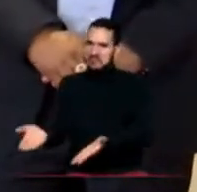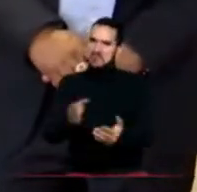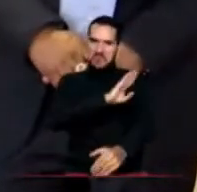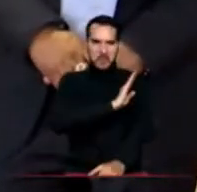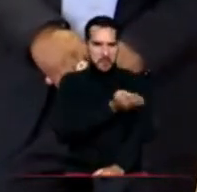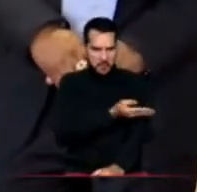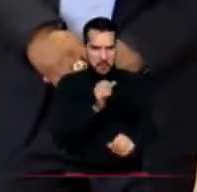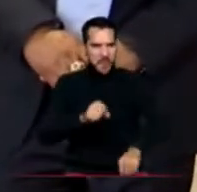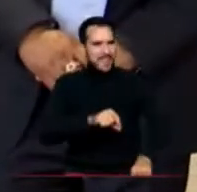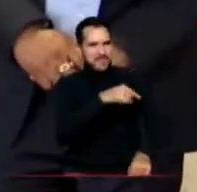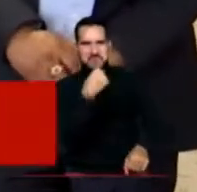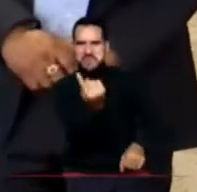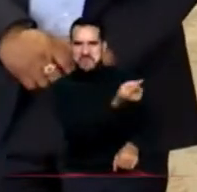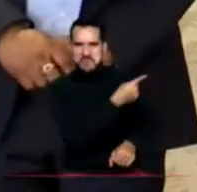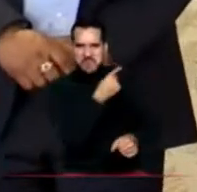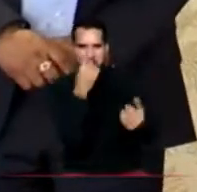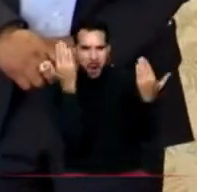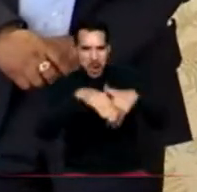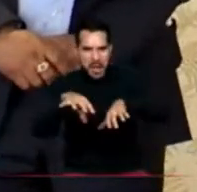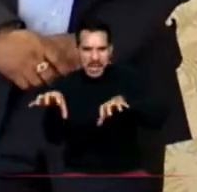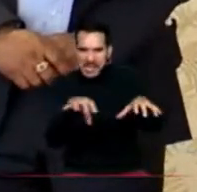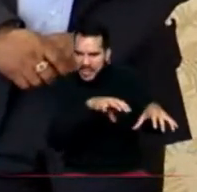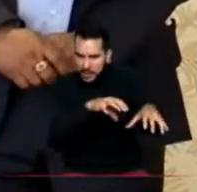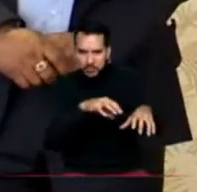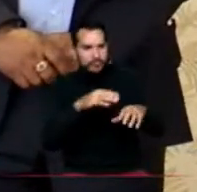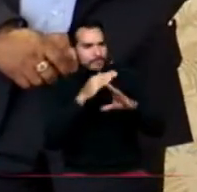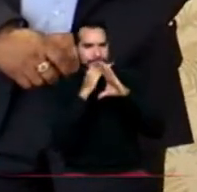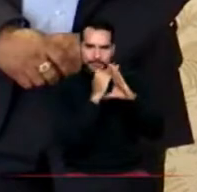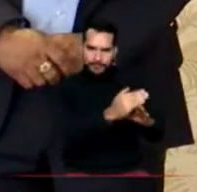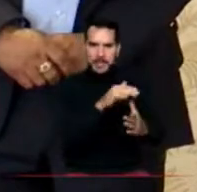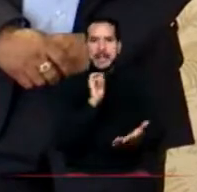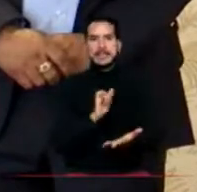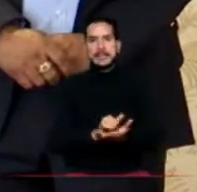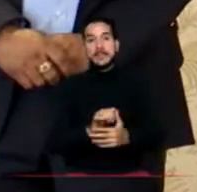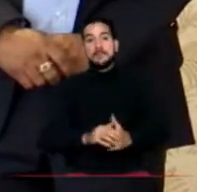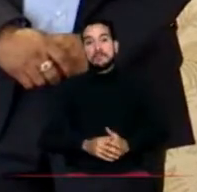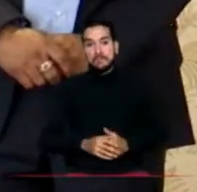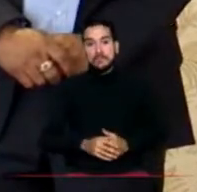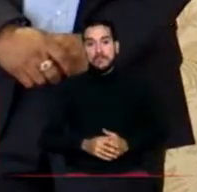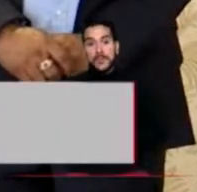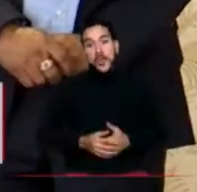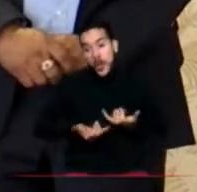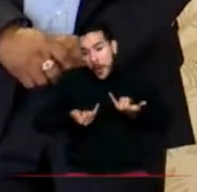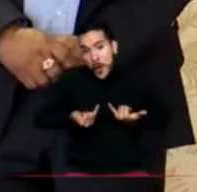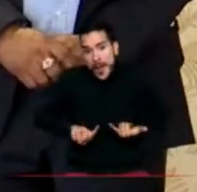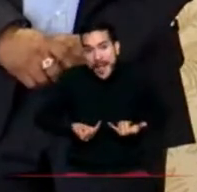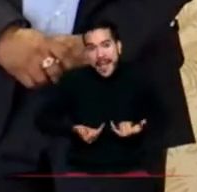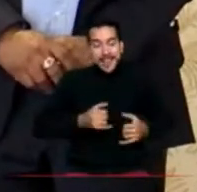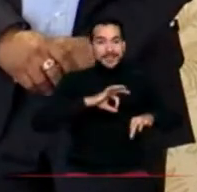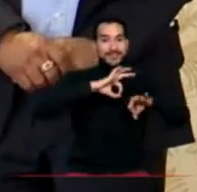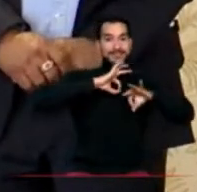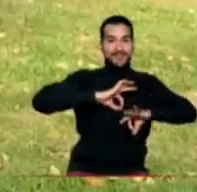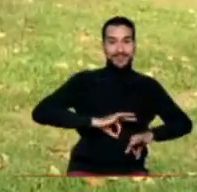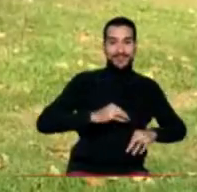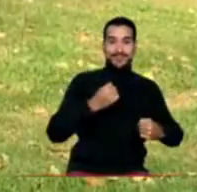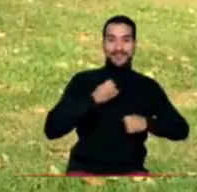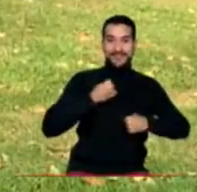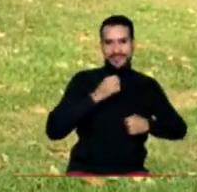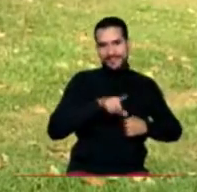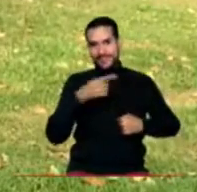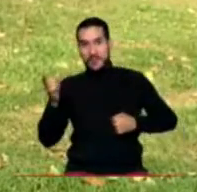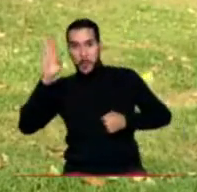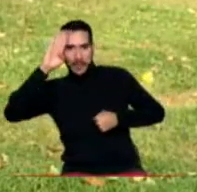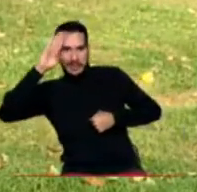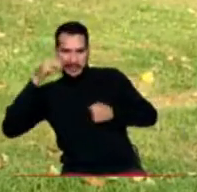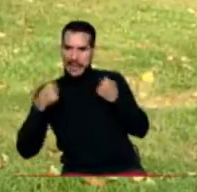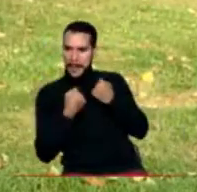este momento, el ejército, las fuerzas militares actúan en apoyo a la Policía Nacional.